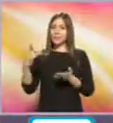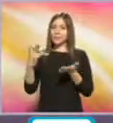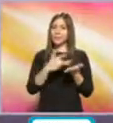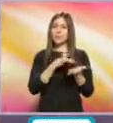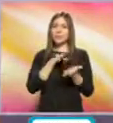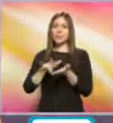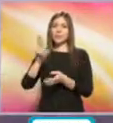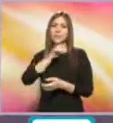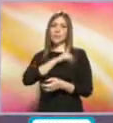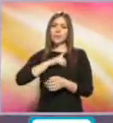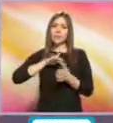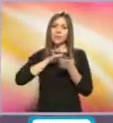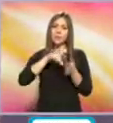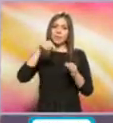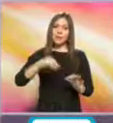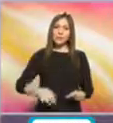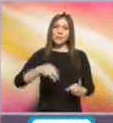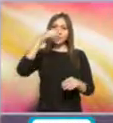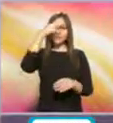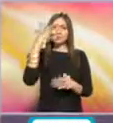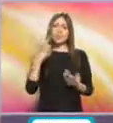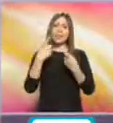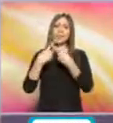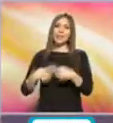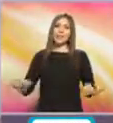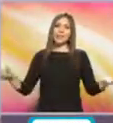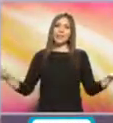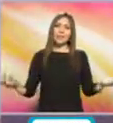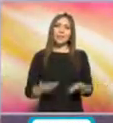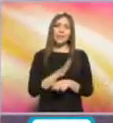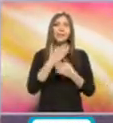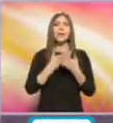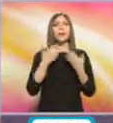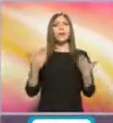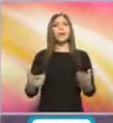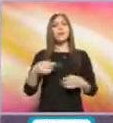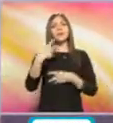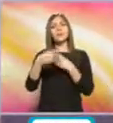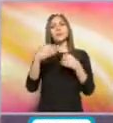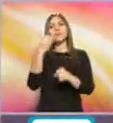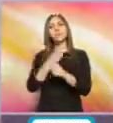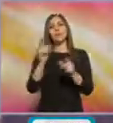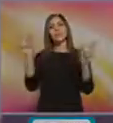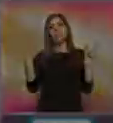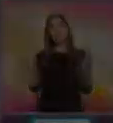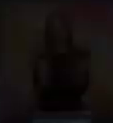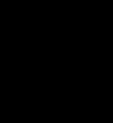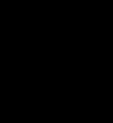lo nacional si hacemos la diferencia. Nosotros vamos a seguir haciendo la diferencia aquí en el estudio. Vamos a ir a un pequeñísimo corte y regresamos.